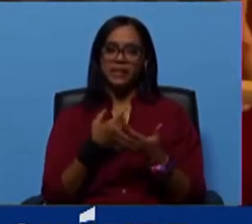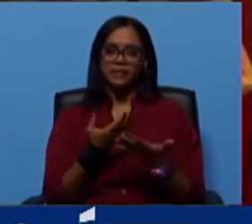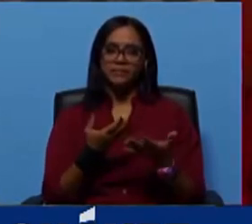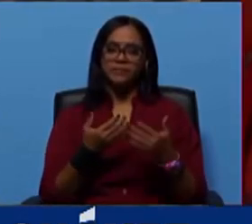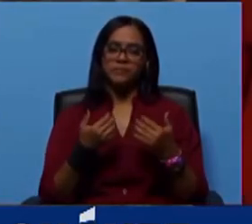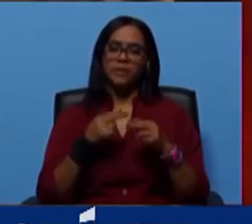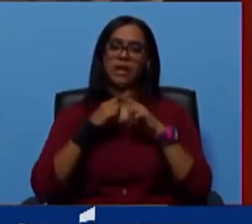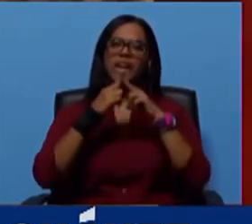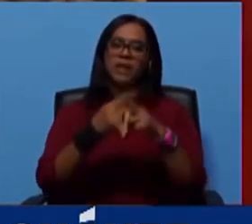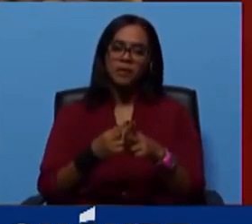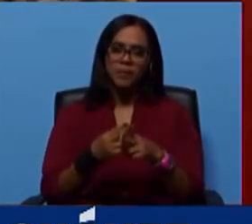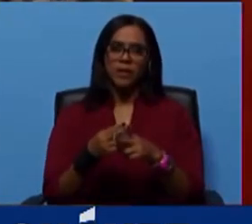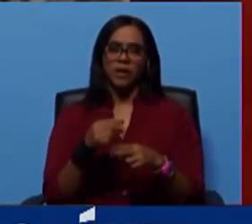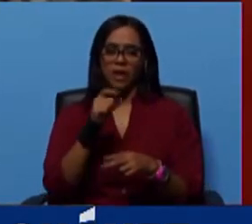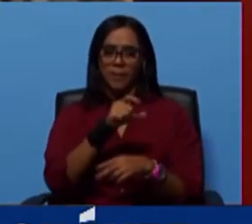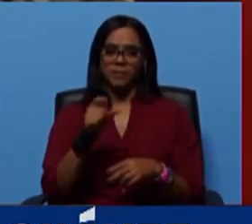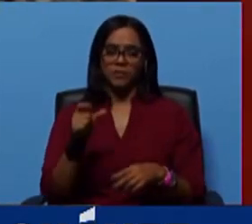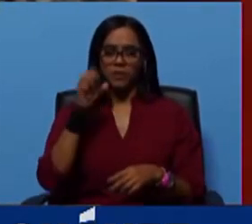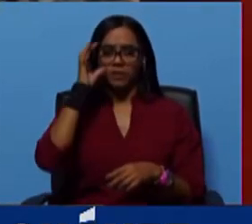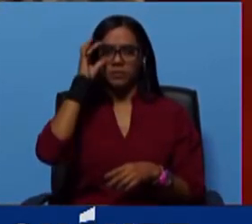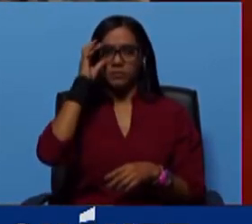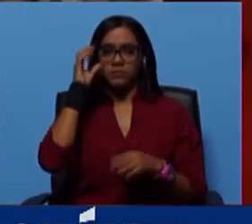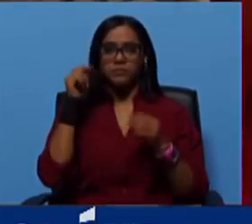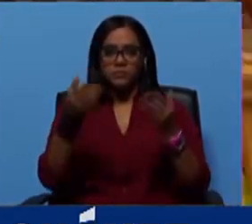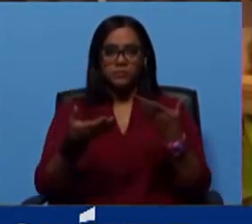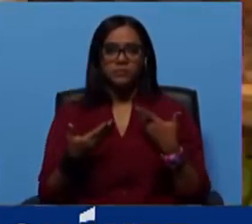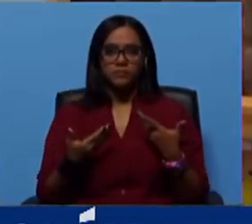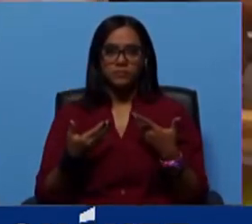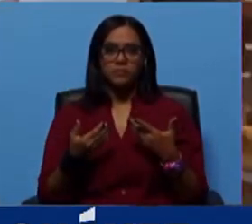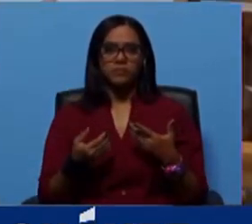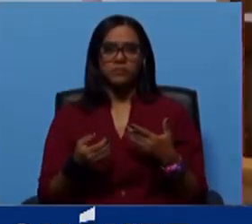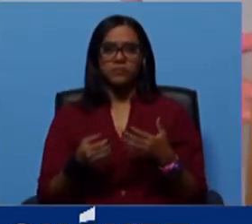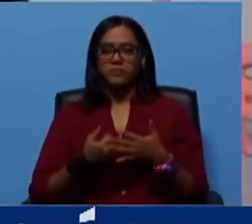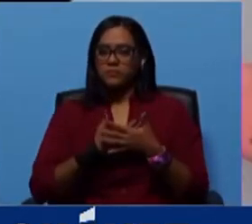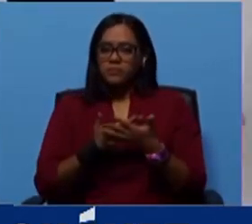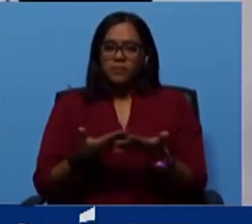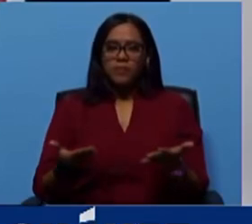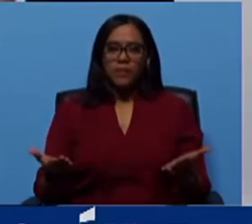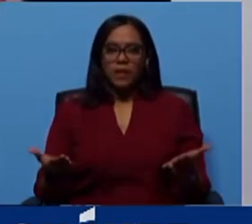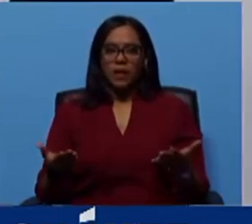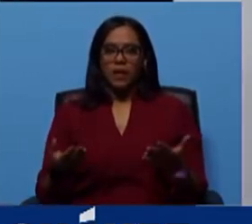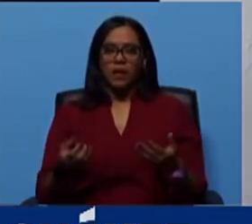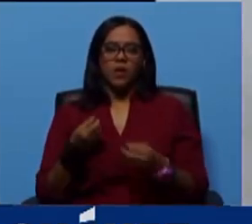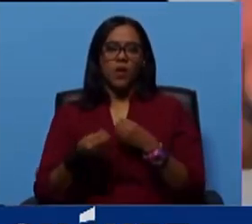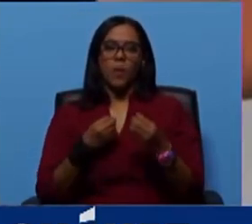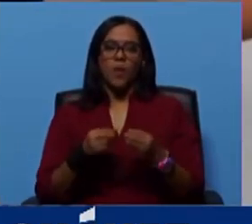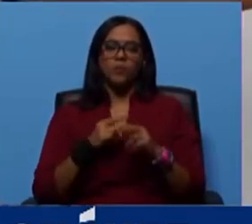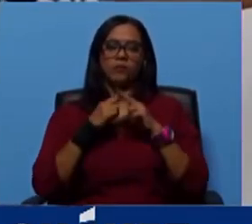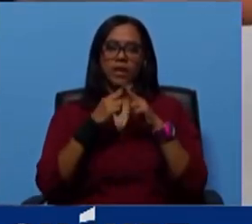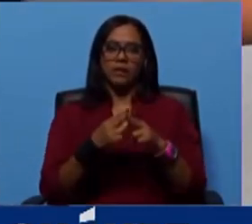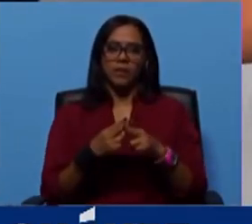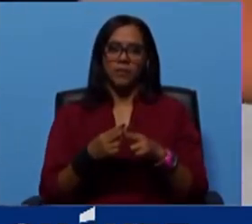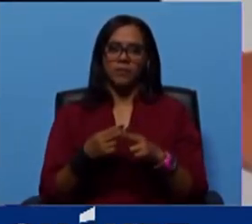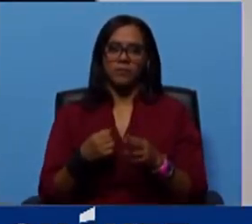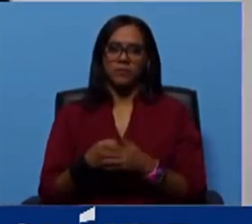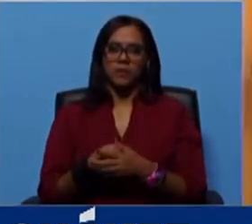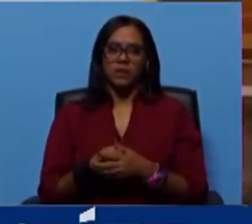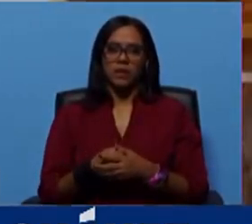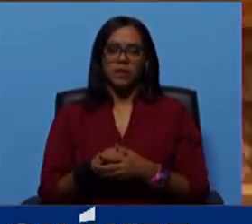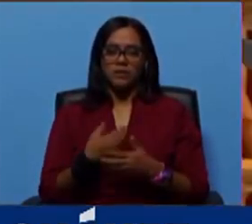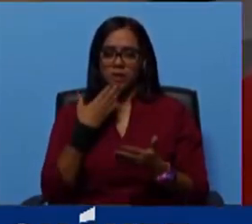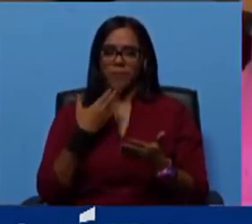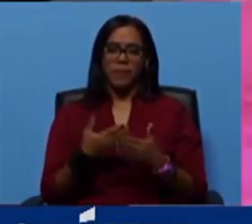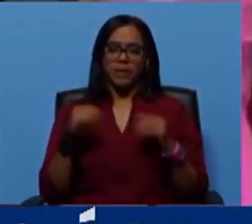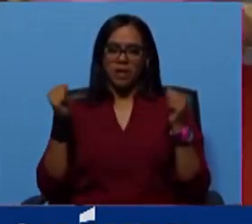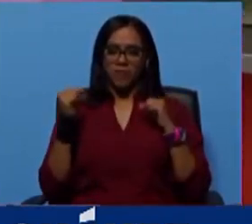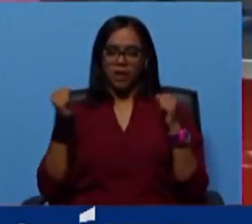a los usuarios, porque acuérdate que ellos aquí reciben la mercancía a consignación. Es como una especie de crédito. Se le garantiza la cadena de frío para